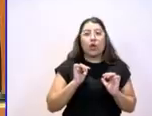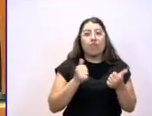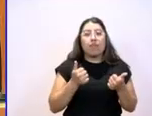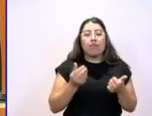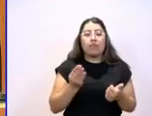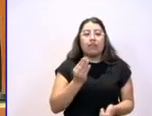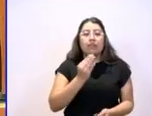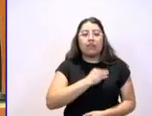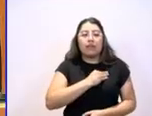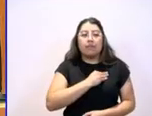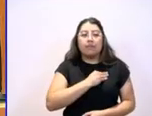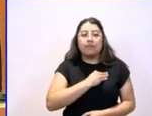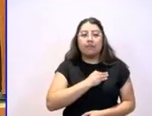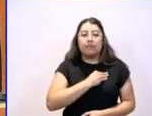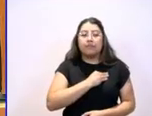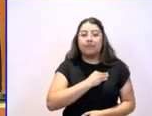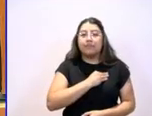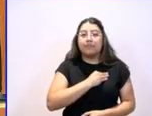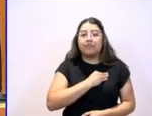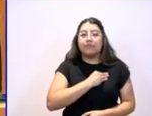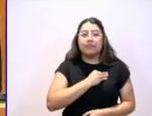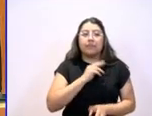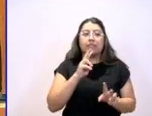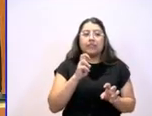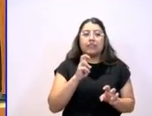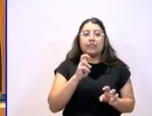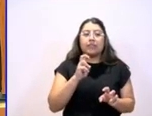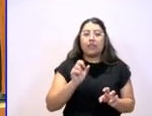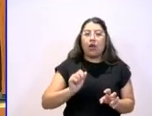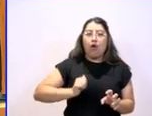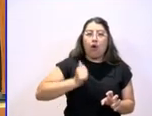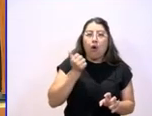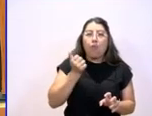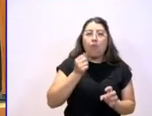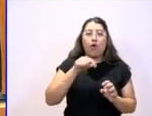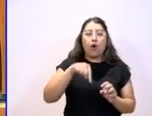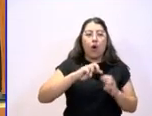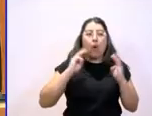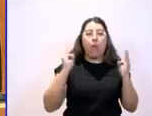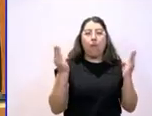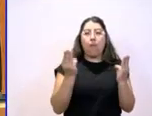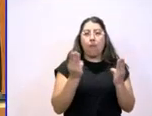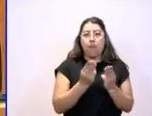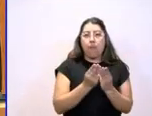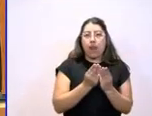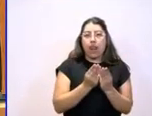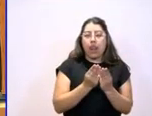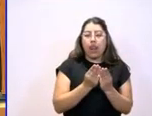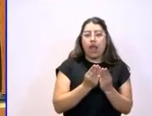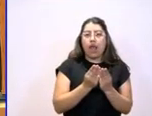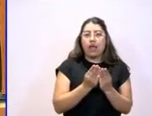haya usted desaprovechado la oportunidad de tener un pleno hoy aquí para